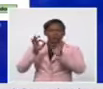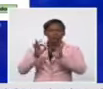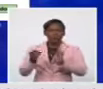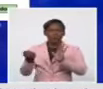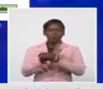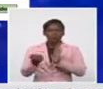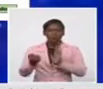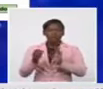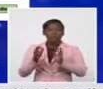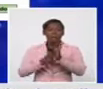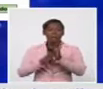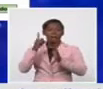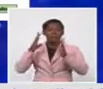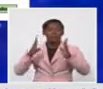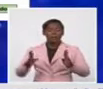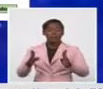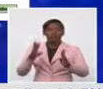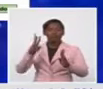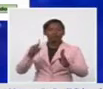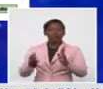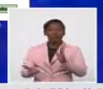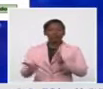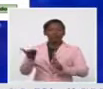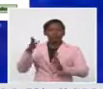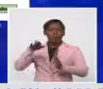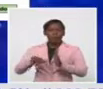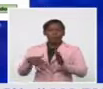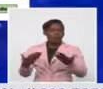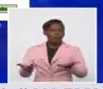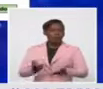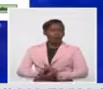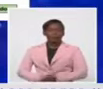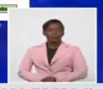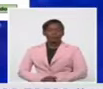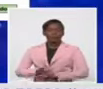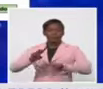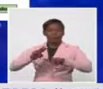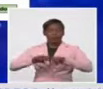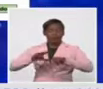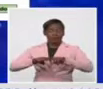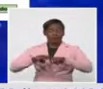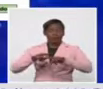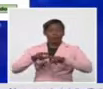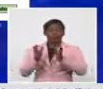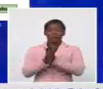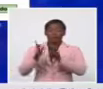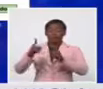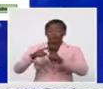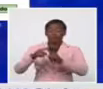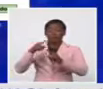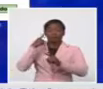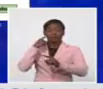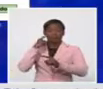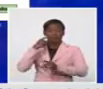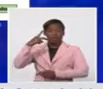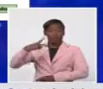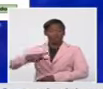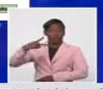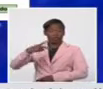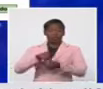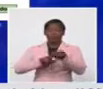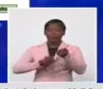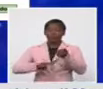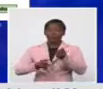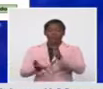mes, que es muy elevado. La Habana y Matanzas, aunque con tasas discretamente inferiores, pero las más altas de Cuba.